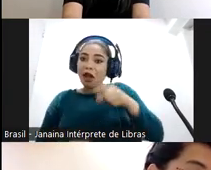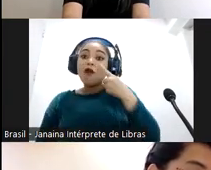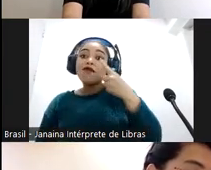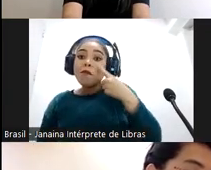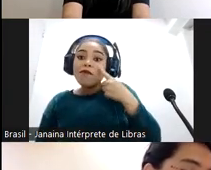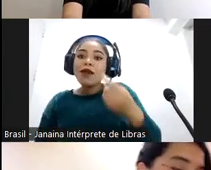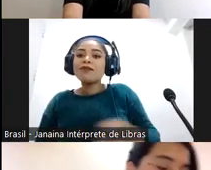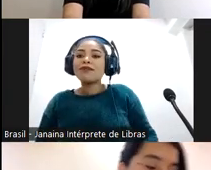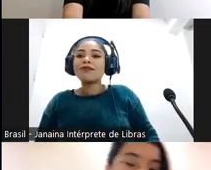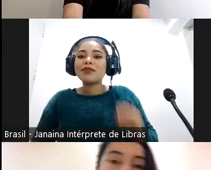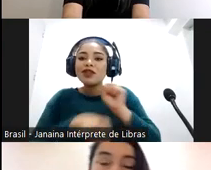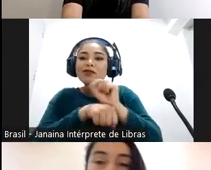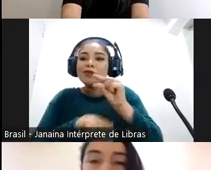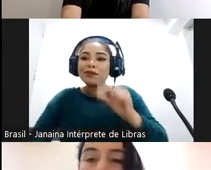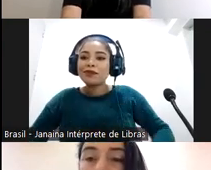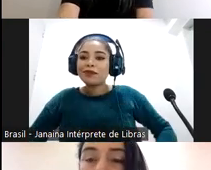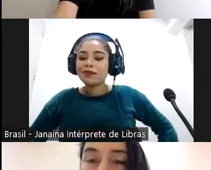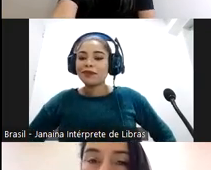espérenme.